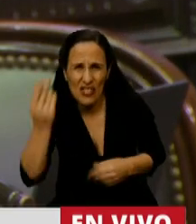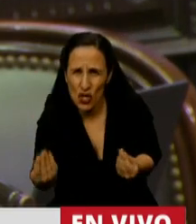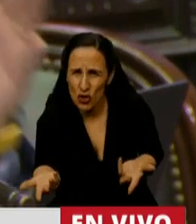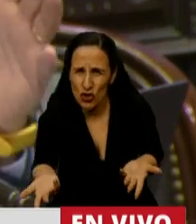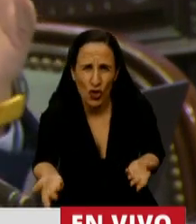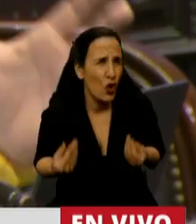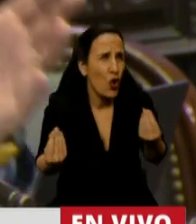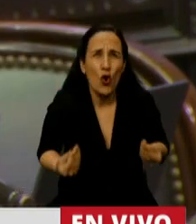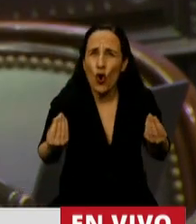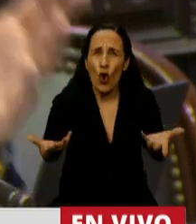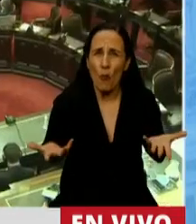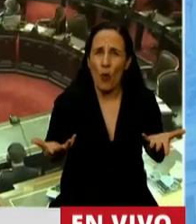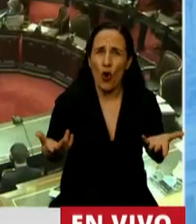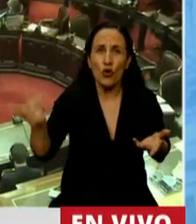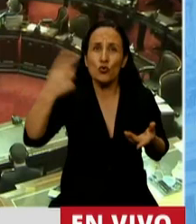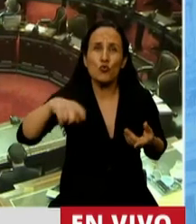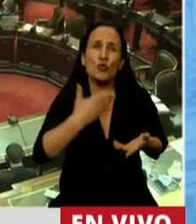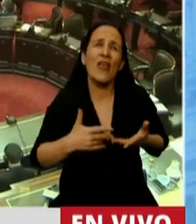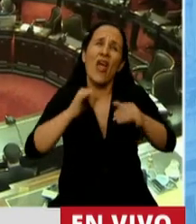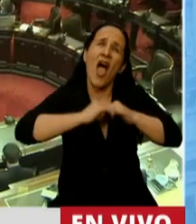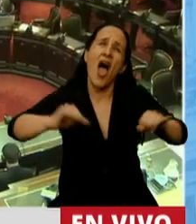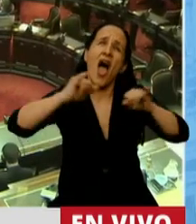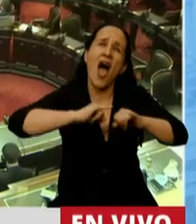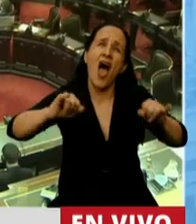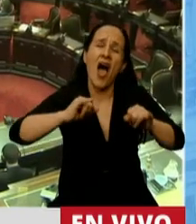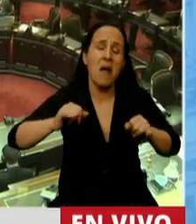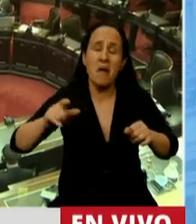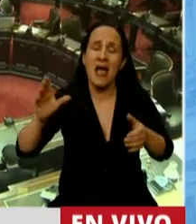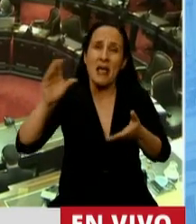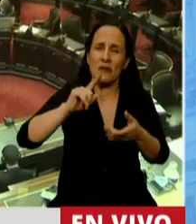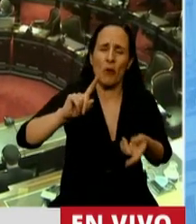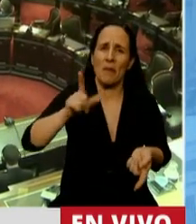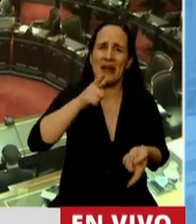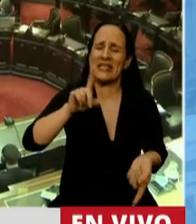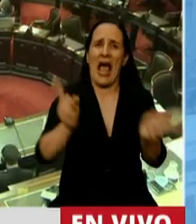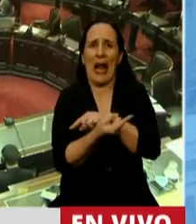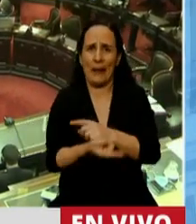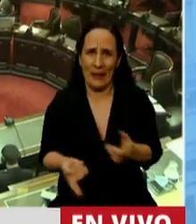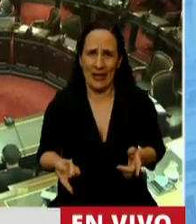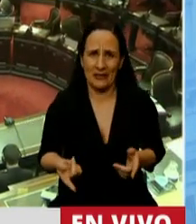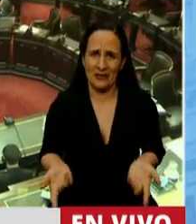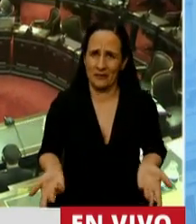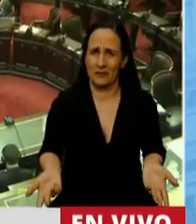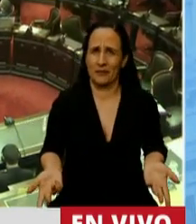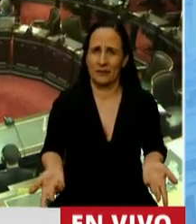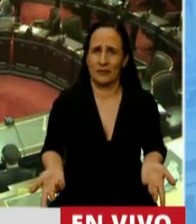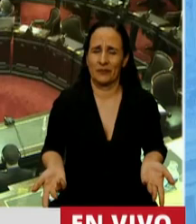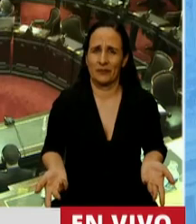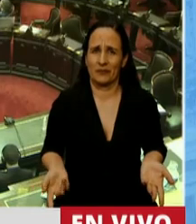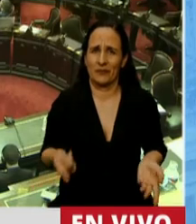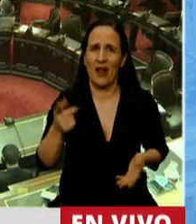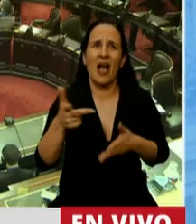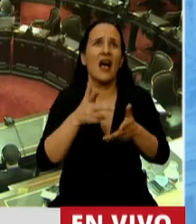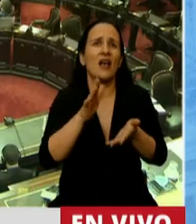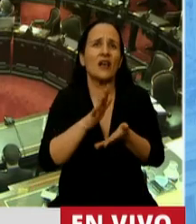si todos los mensajes que dan son contrarios a la inversión pónganse de acuerdo hablan de violación de la